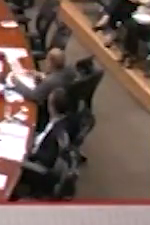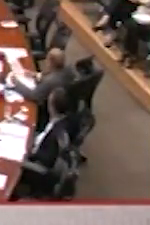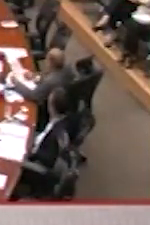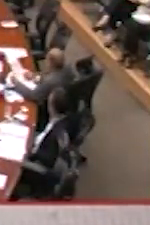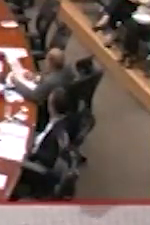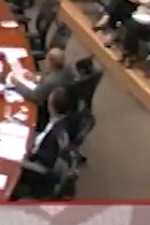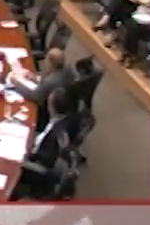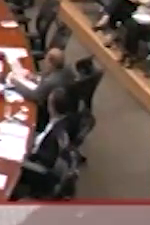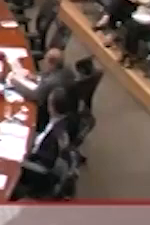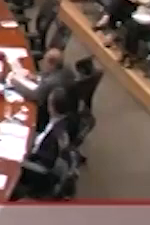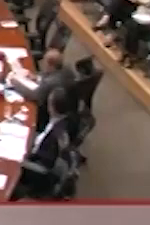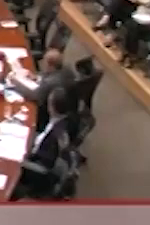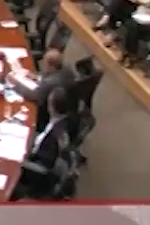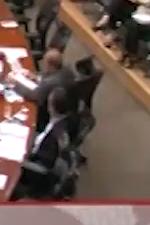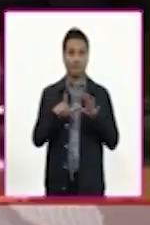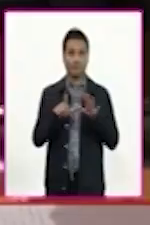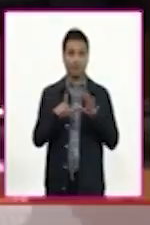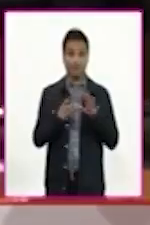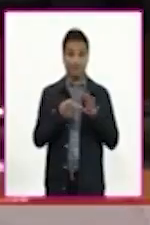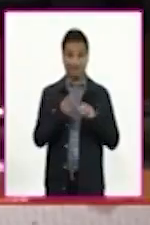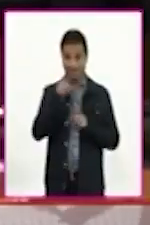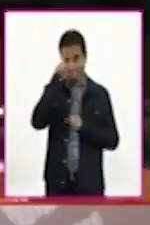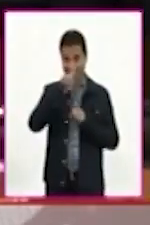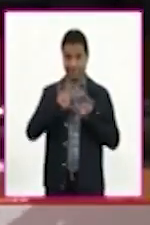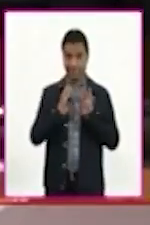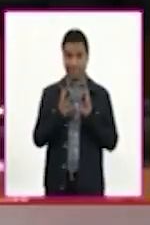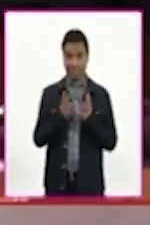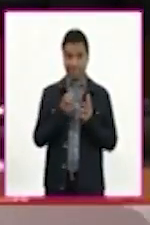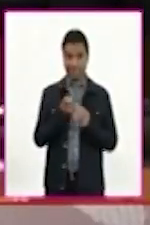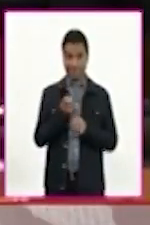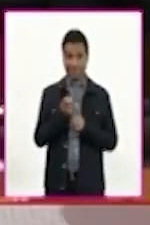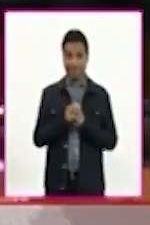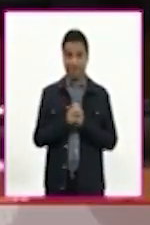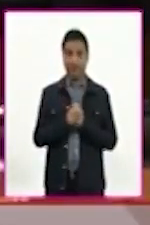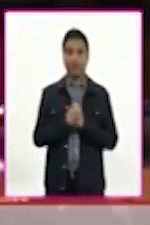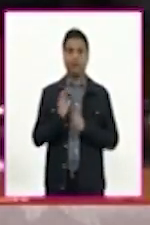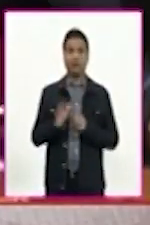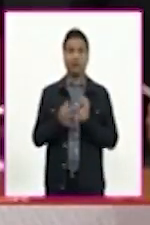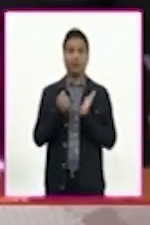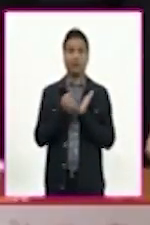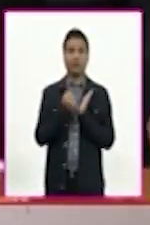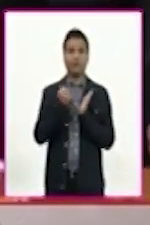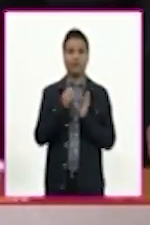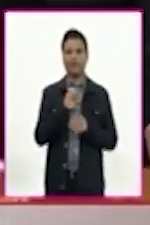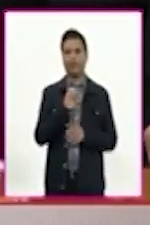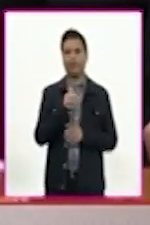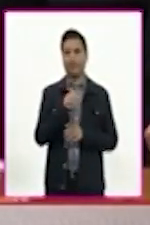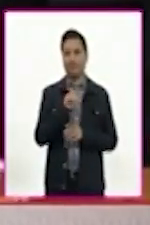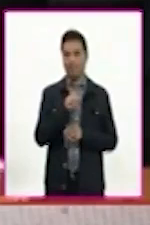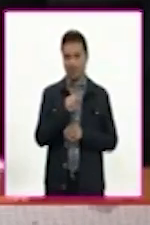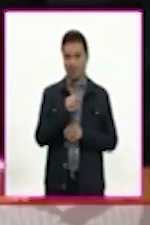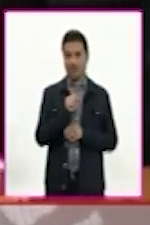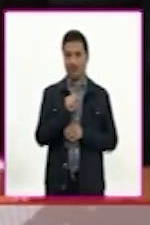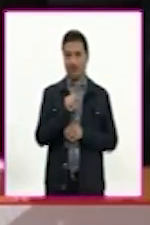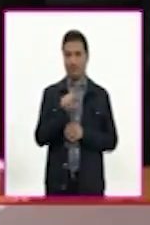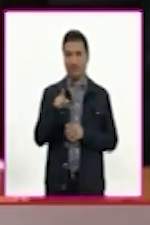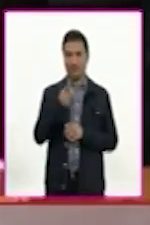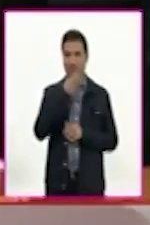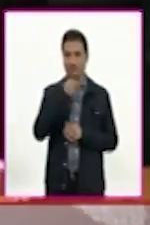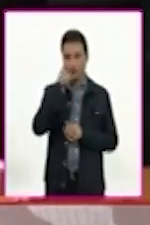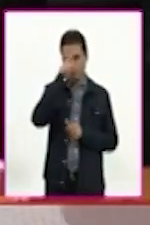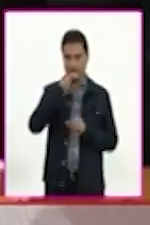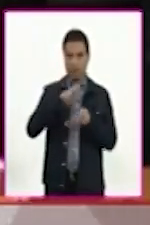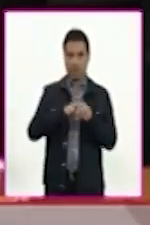partidos, pero no debería de ser de un tajo, ni tampoco de acción inmediata. A ver